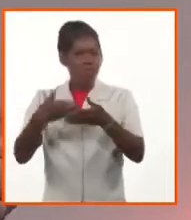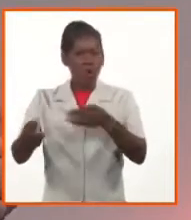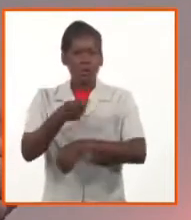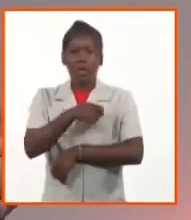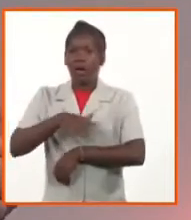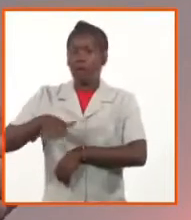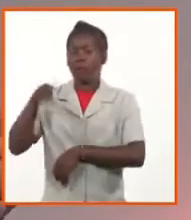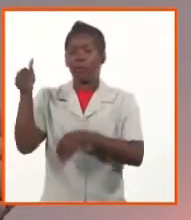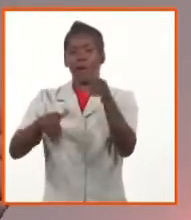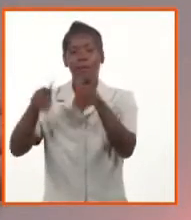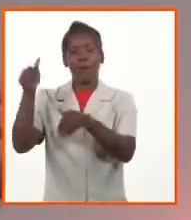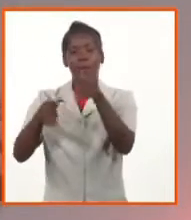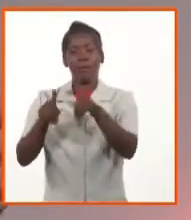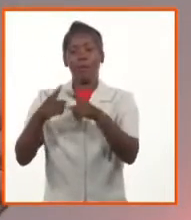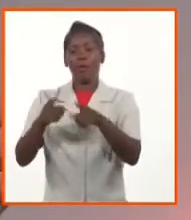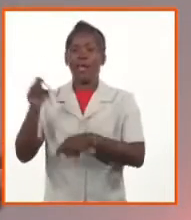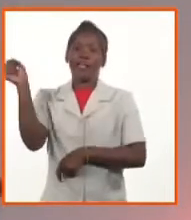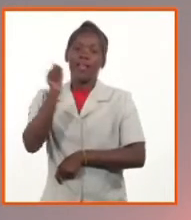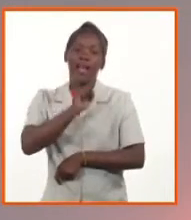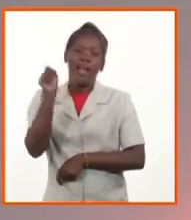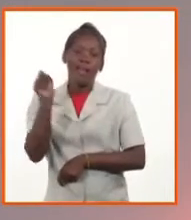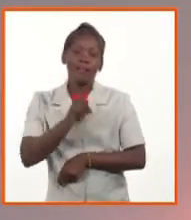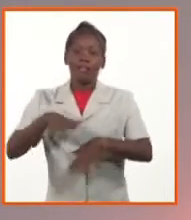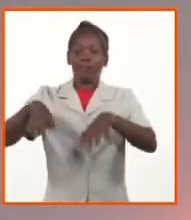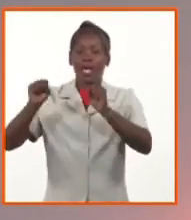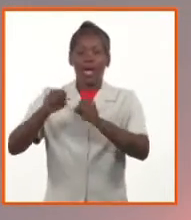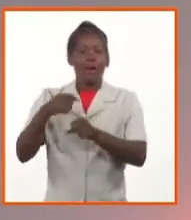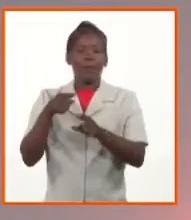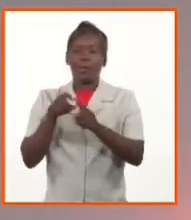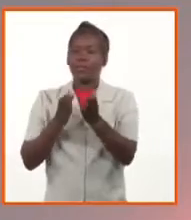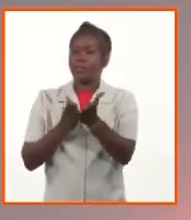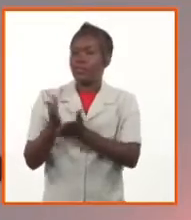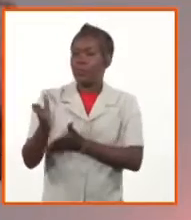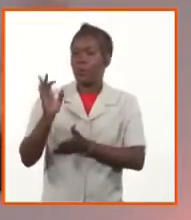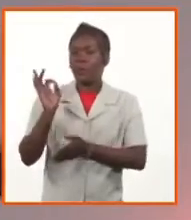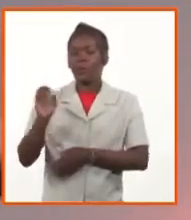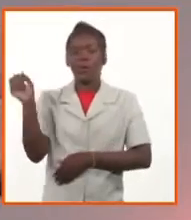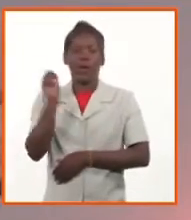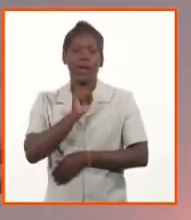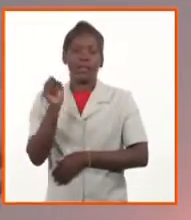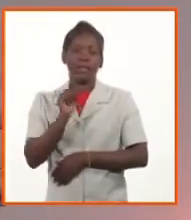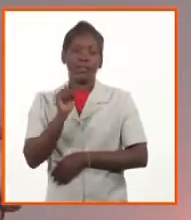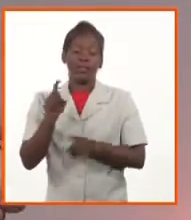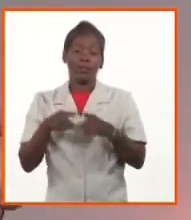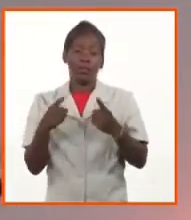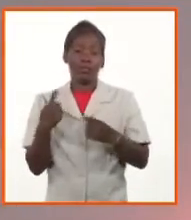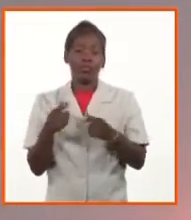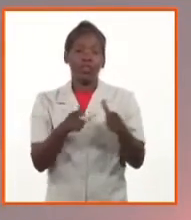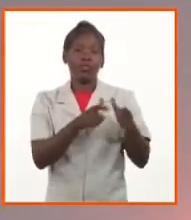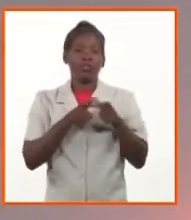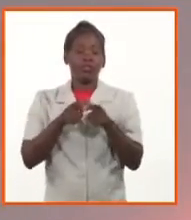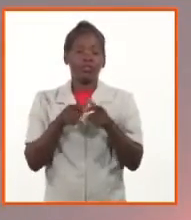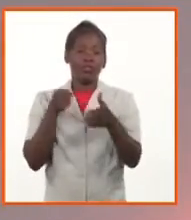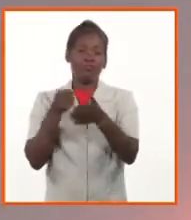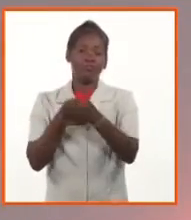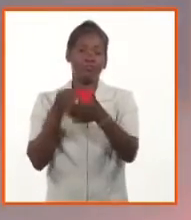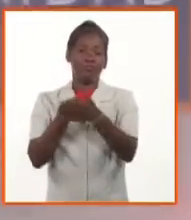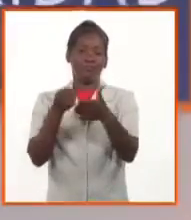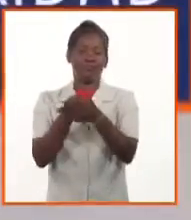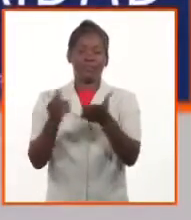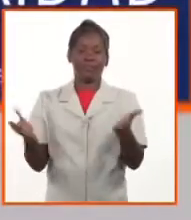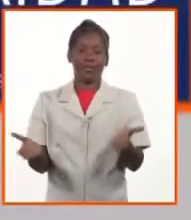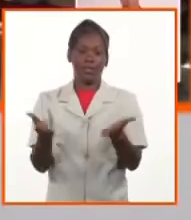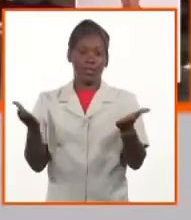mucho romanticismo también y es algo que tiene que caracterizar siempre a la asociación. Eventos de pensamiento, tenemos por ejemplo el Pensar a la